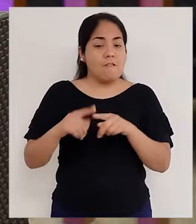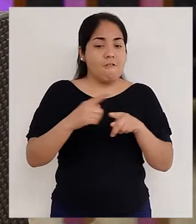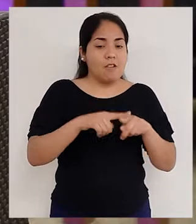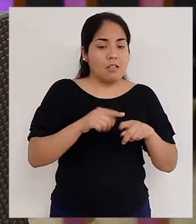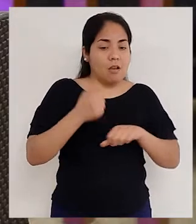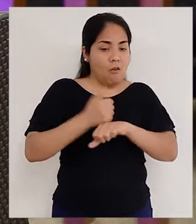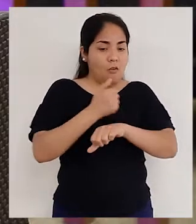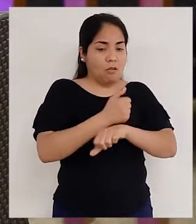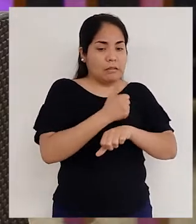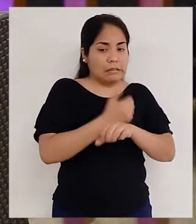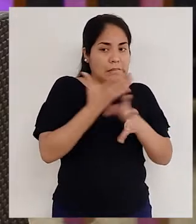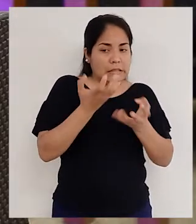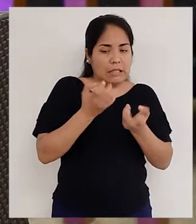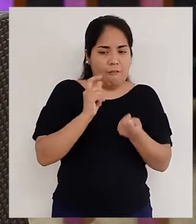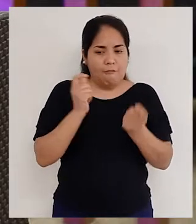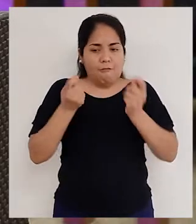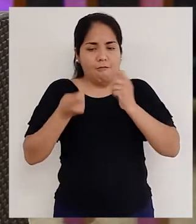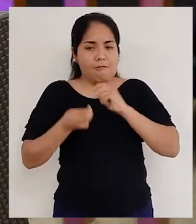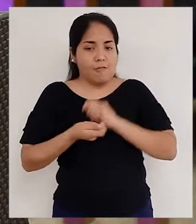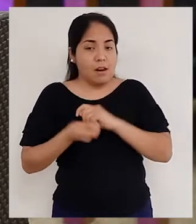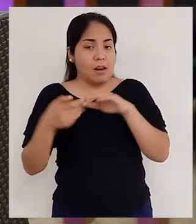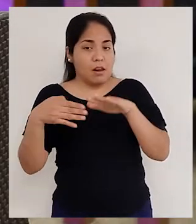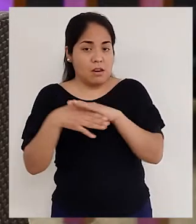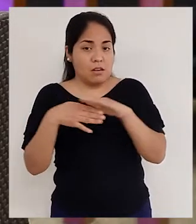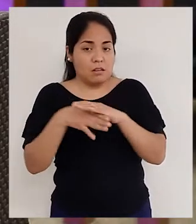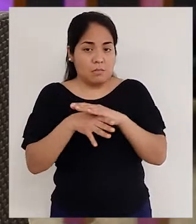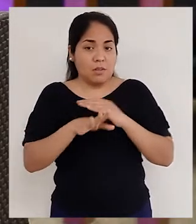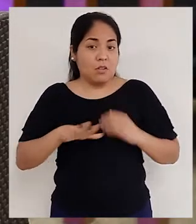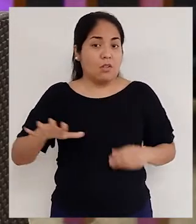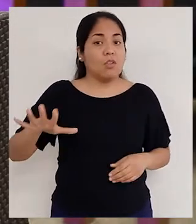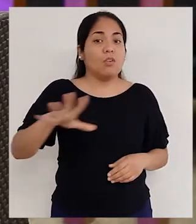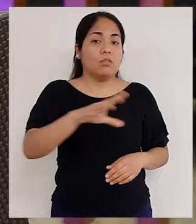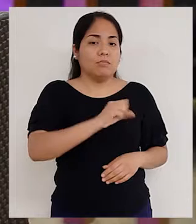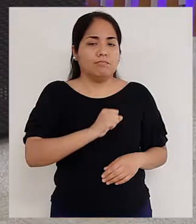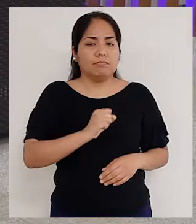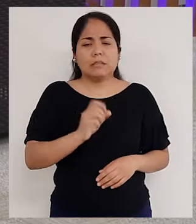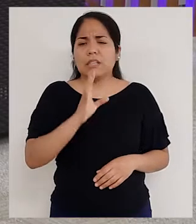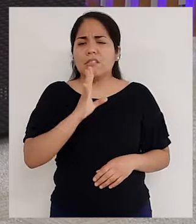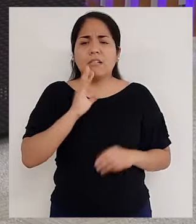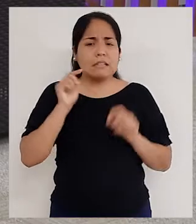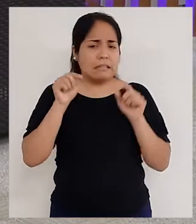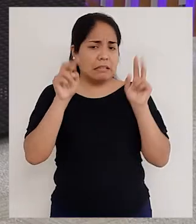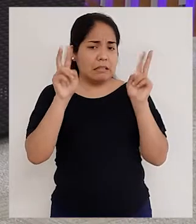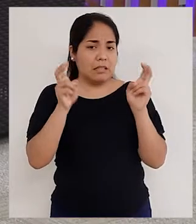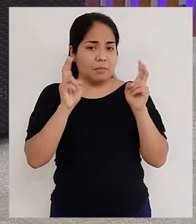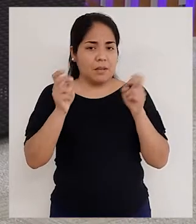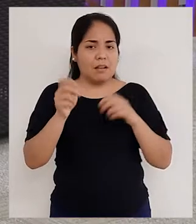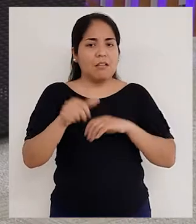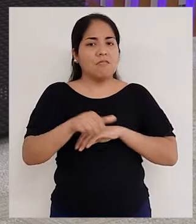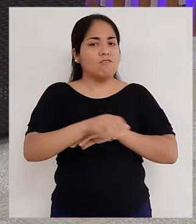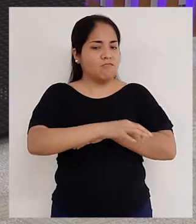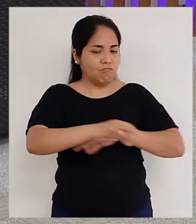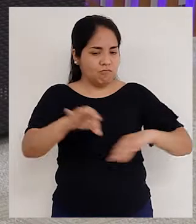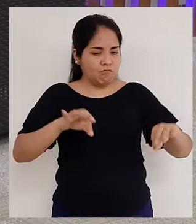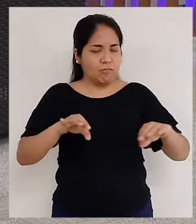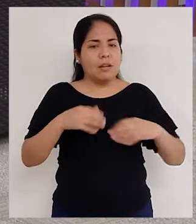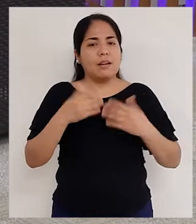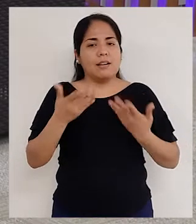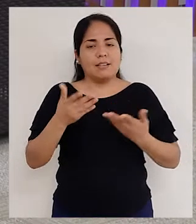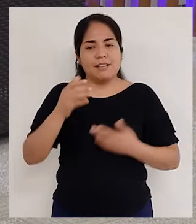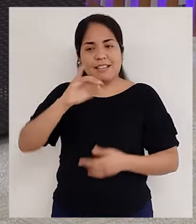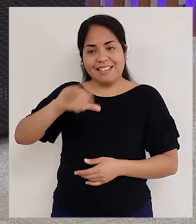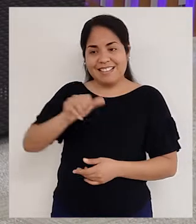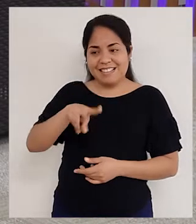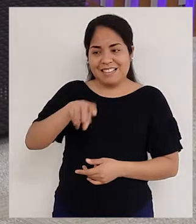muchas autoridades buscan convertirse en una ciudad accesible para todos. Para hablar sobre este tema estamos con el arquitecto